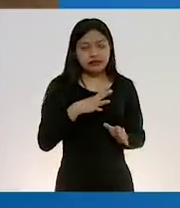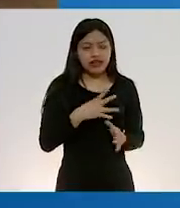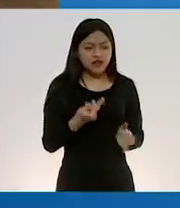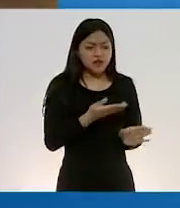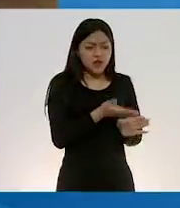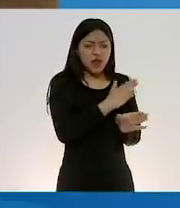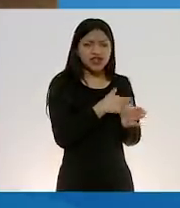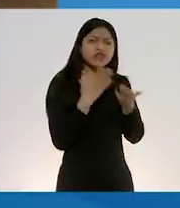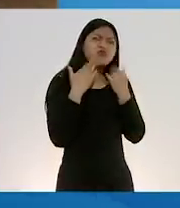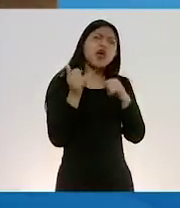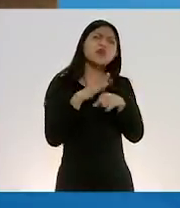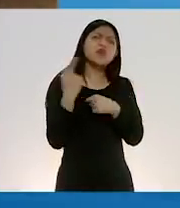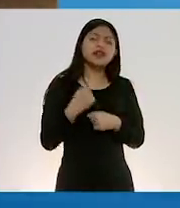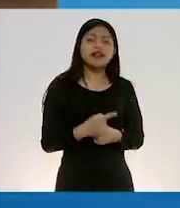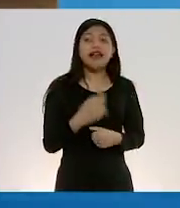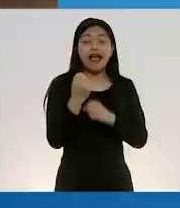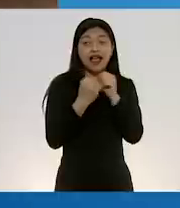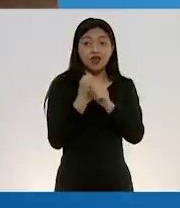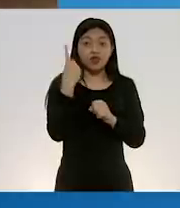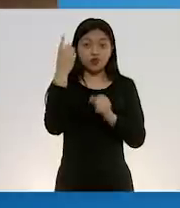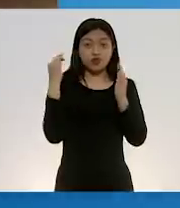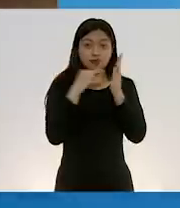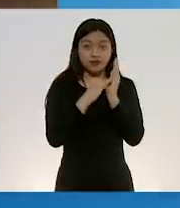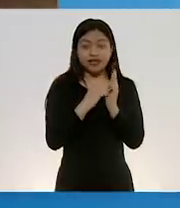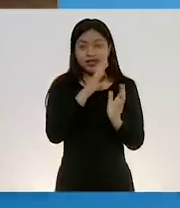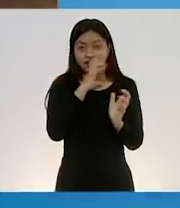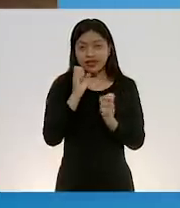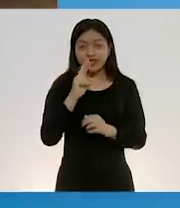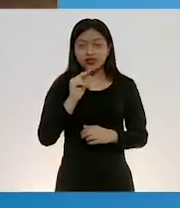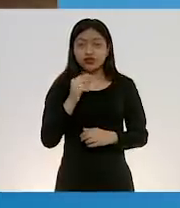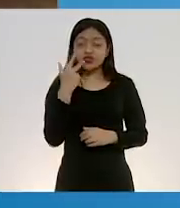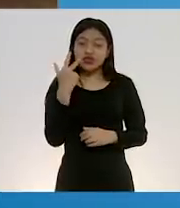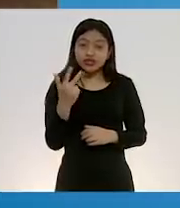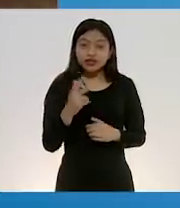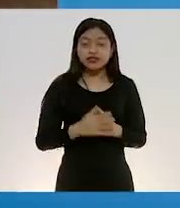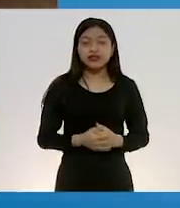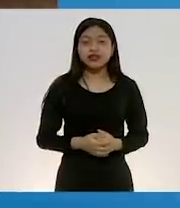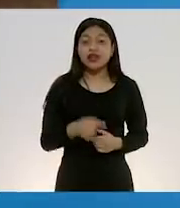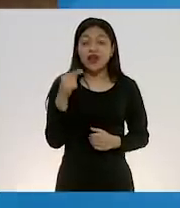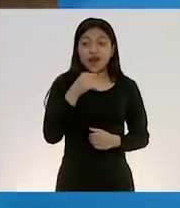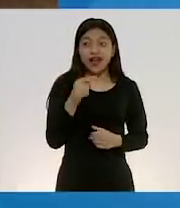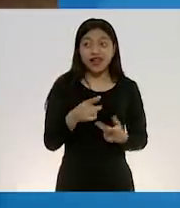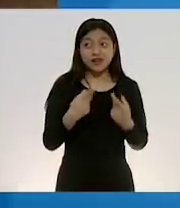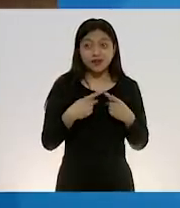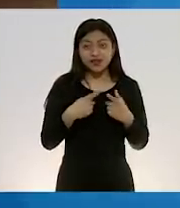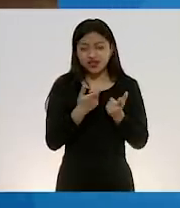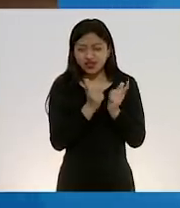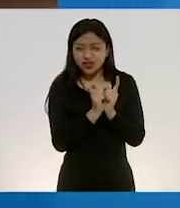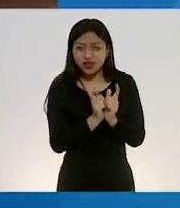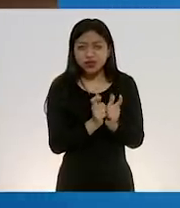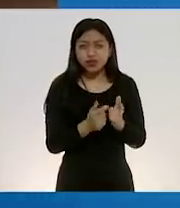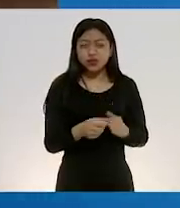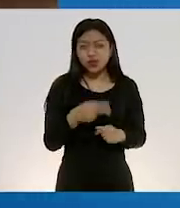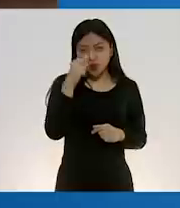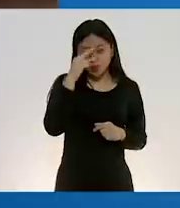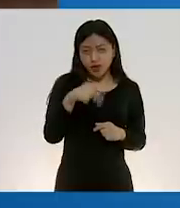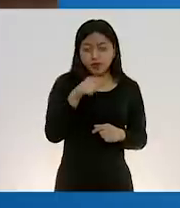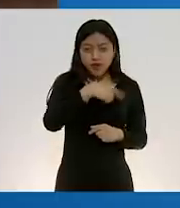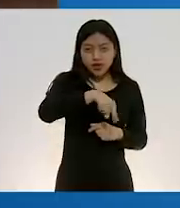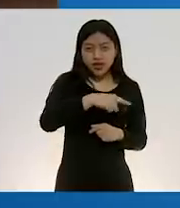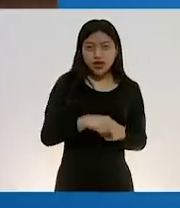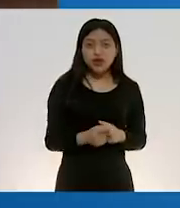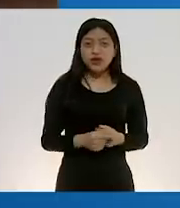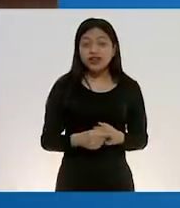de que ya en 1585 el primer concilio provincial mexicano exigió a